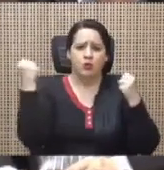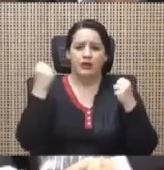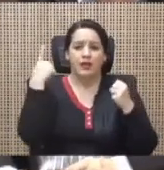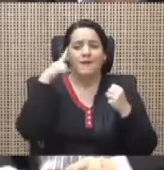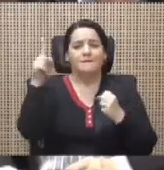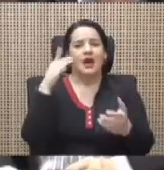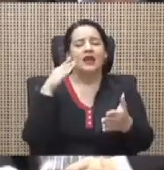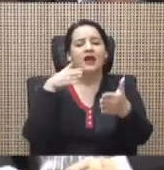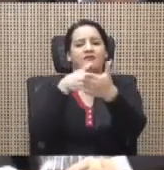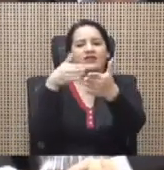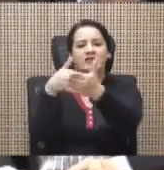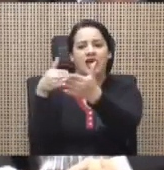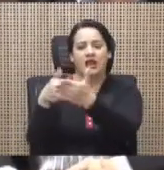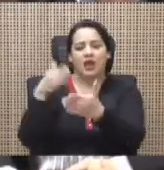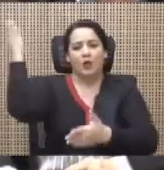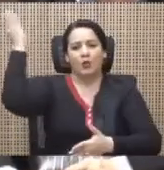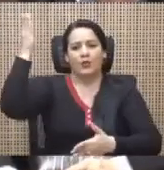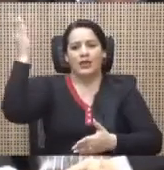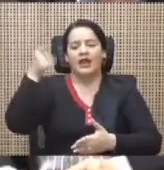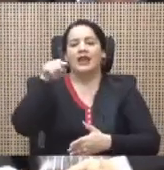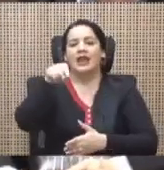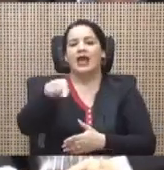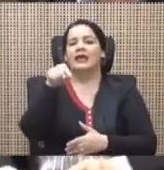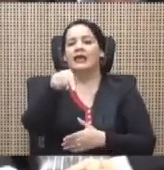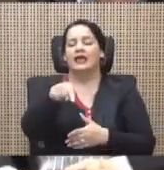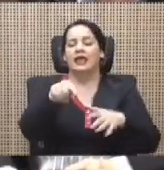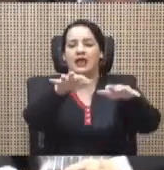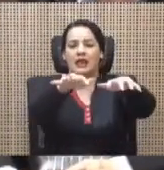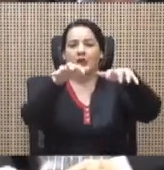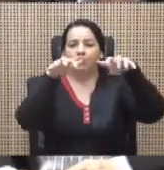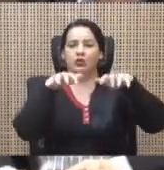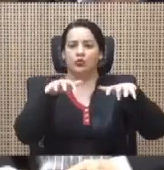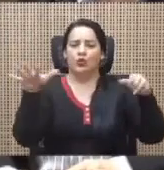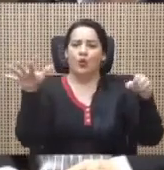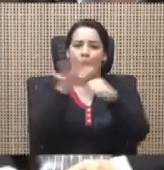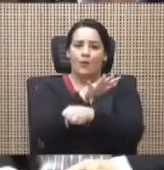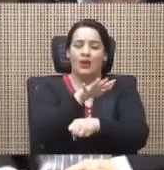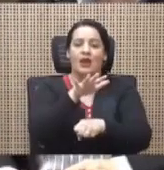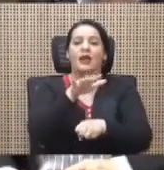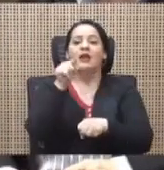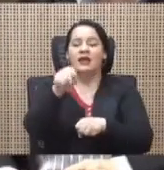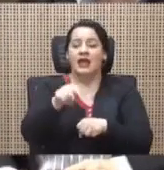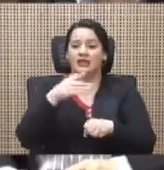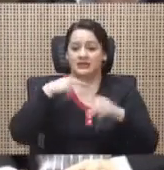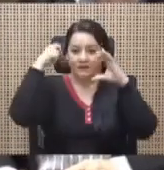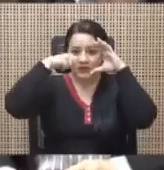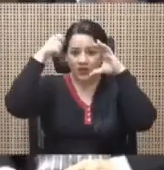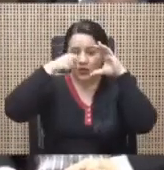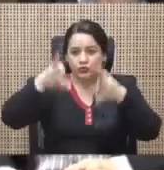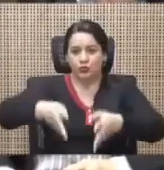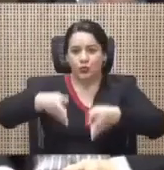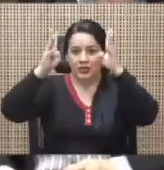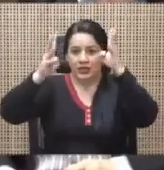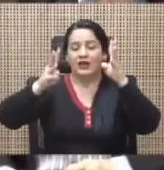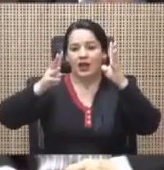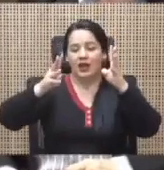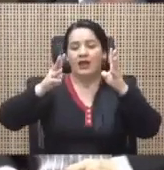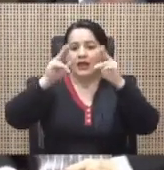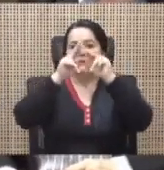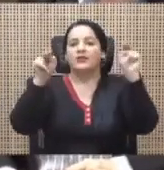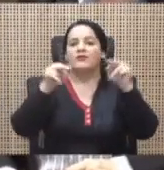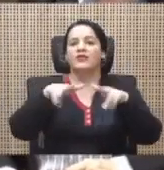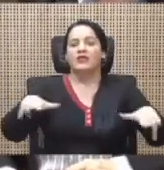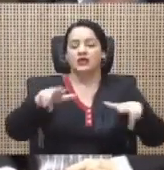la que el auditorio estaba completamente repleto. Este video se subirá en mis redes sociales, los invito a verlo para que ustedes puedan ver